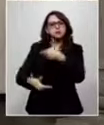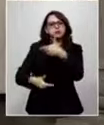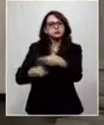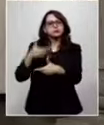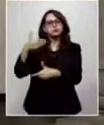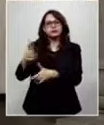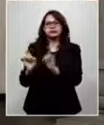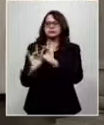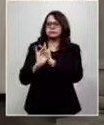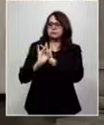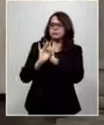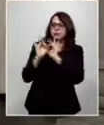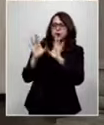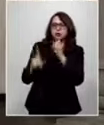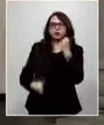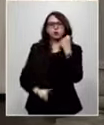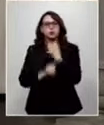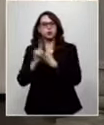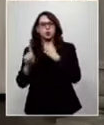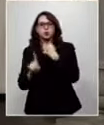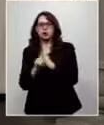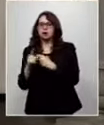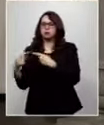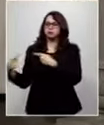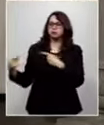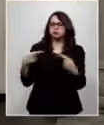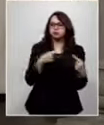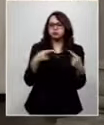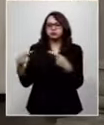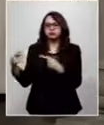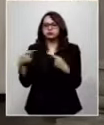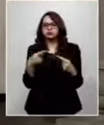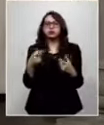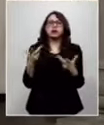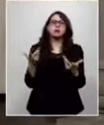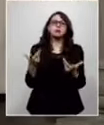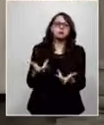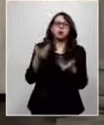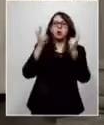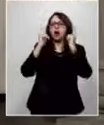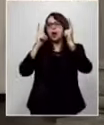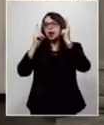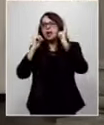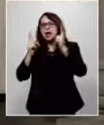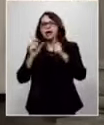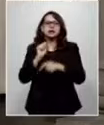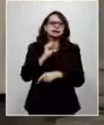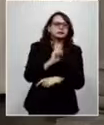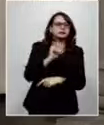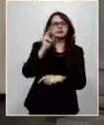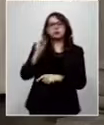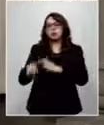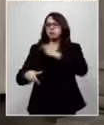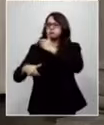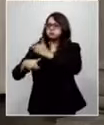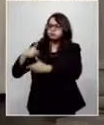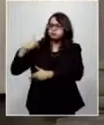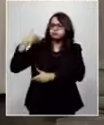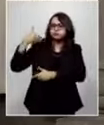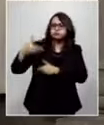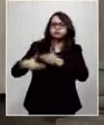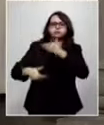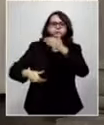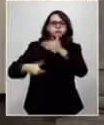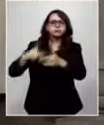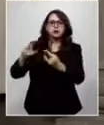diversos conflictos, ilusiones y esperanzas que los pueblos van teniendo a lo largo del devenir de